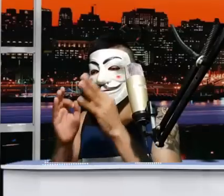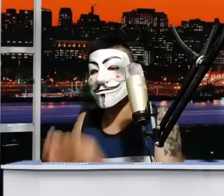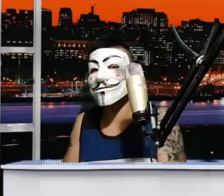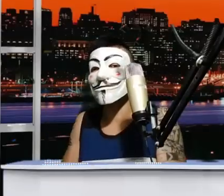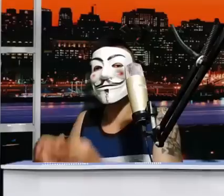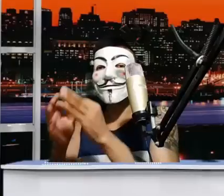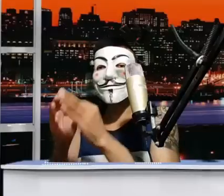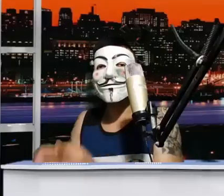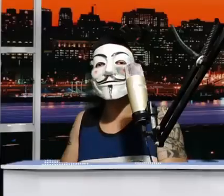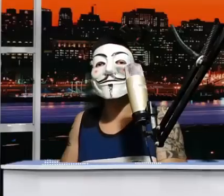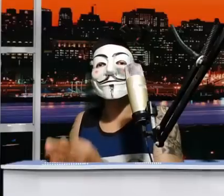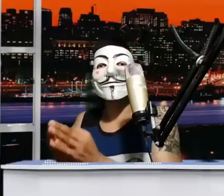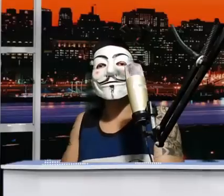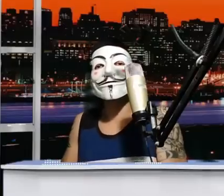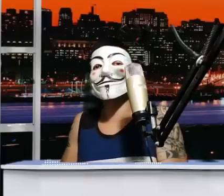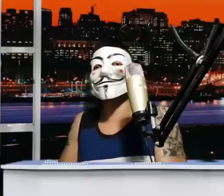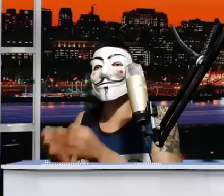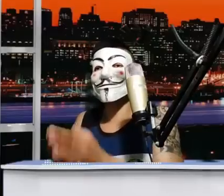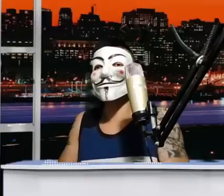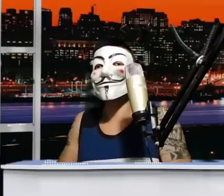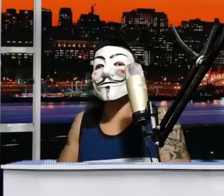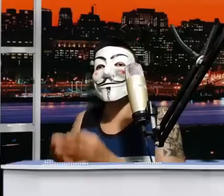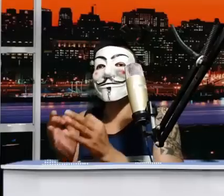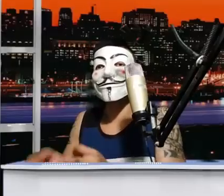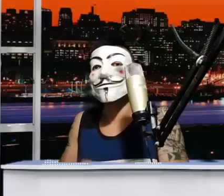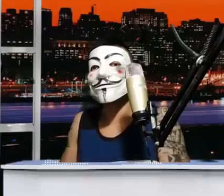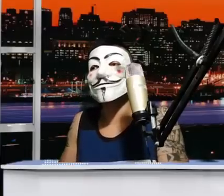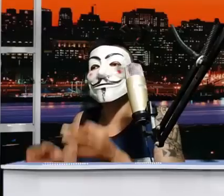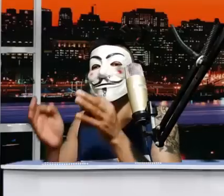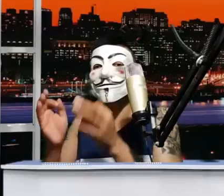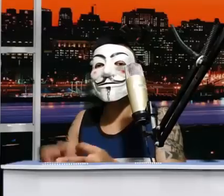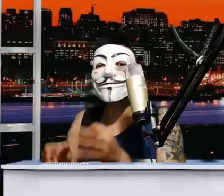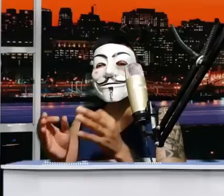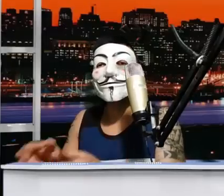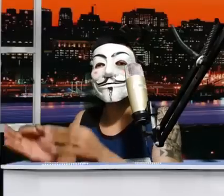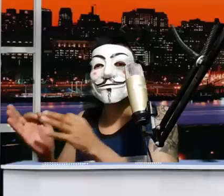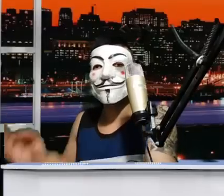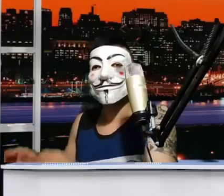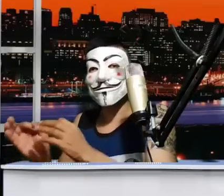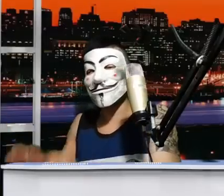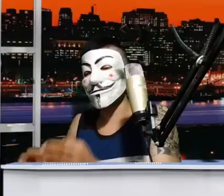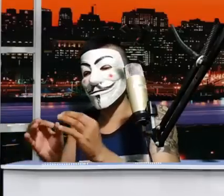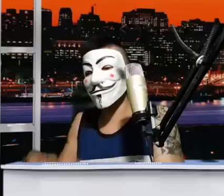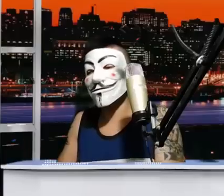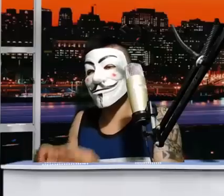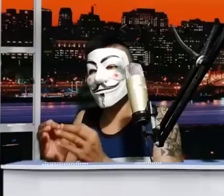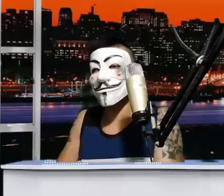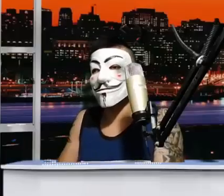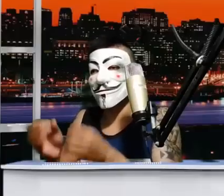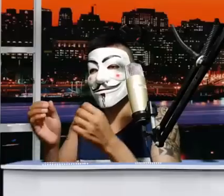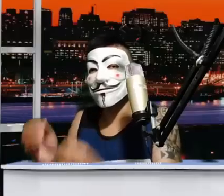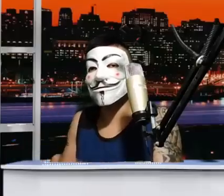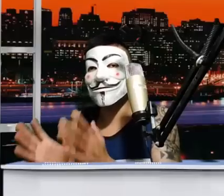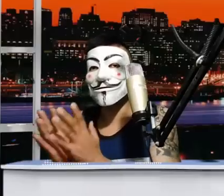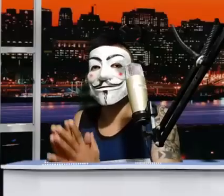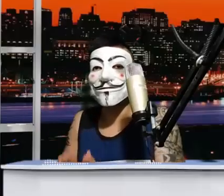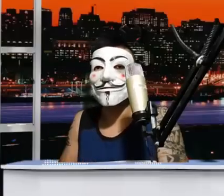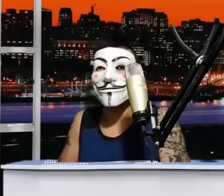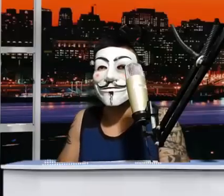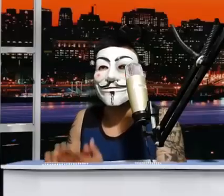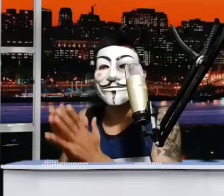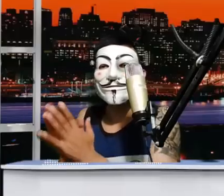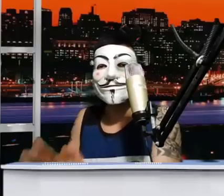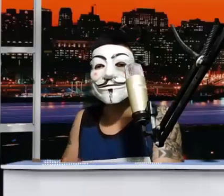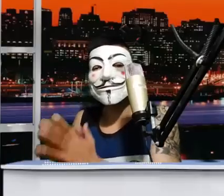es una pobre víctima y que no sería capaz de hacerle daño a una persona y tampoco sería capaz de robarse un centavo. Pero